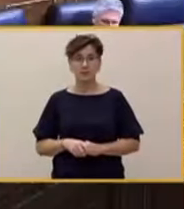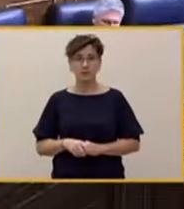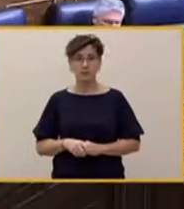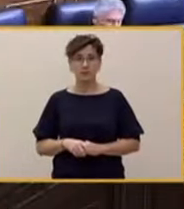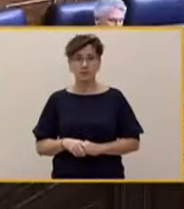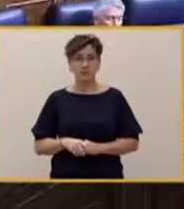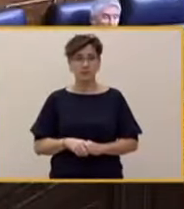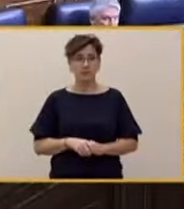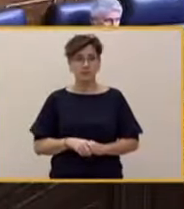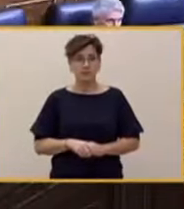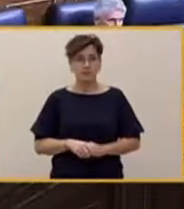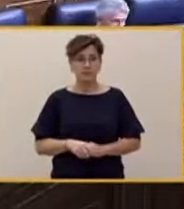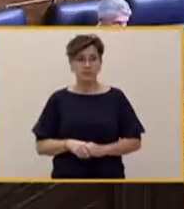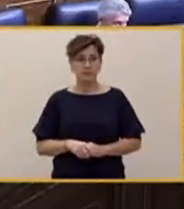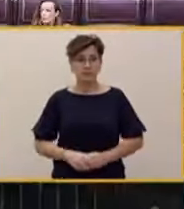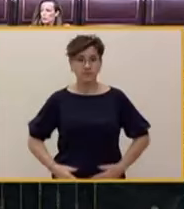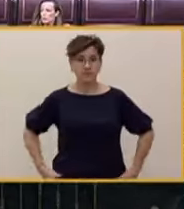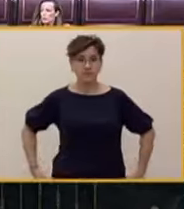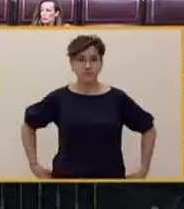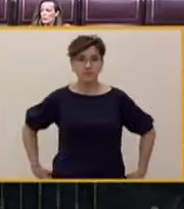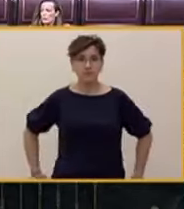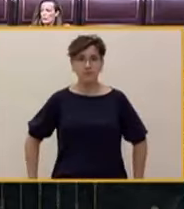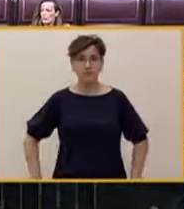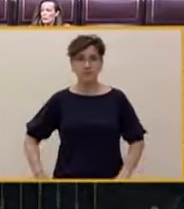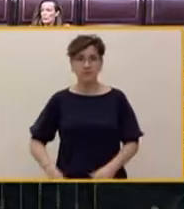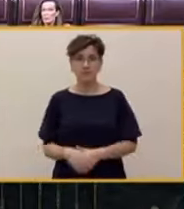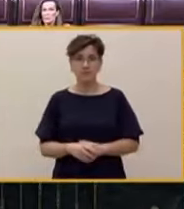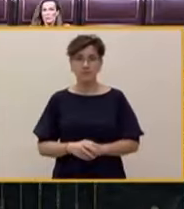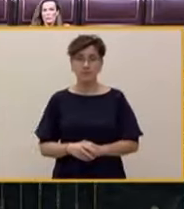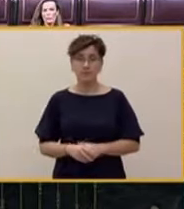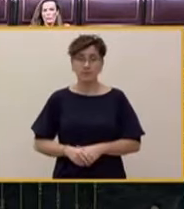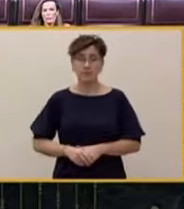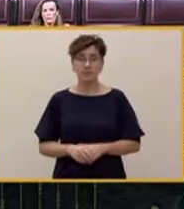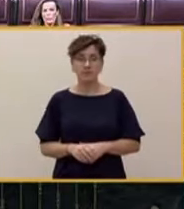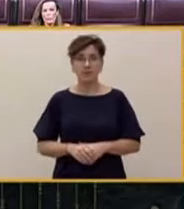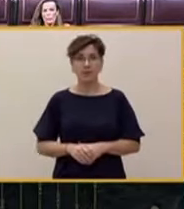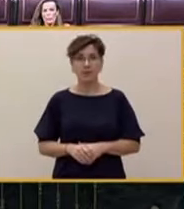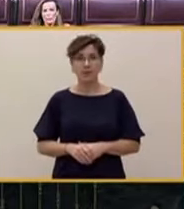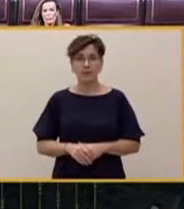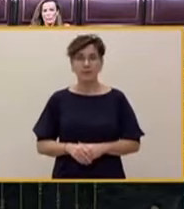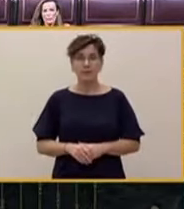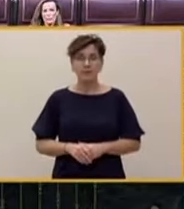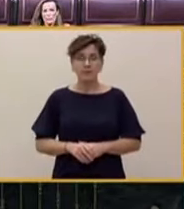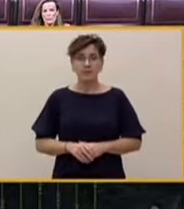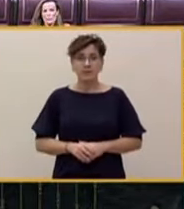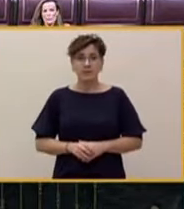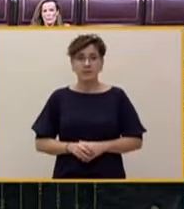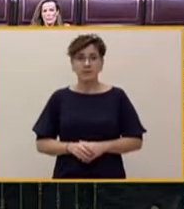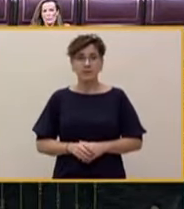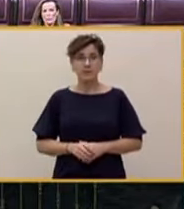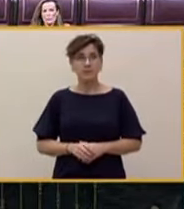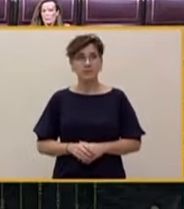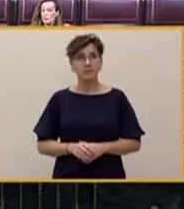que protegen nuestra seguridad, nuestra identidad y también nuestros servicios públicos. Francas.